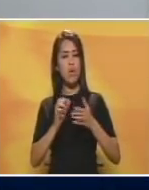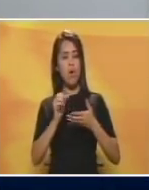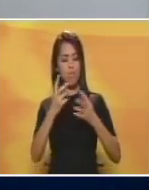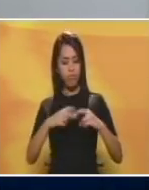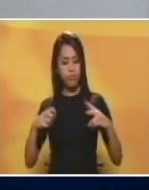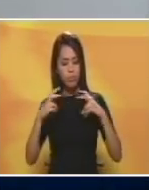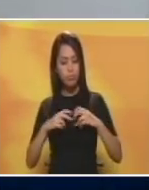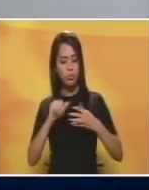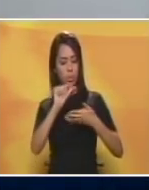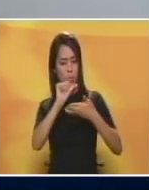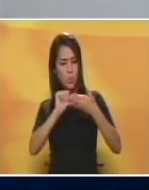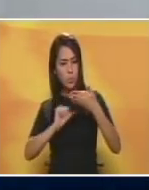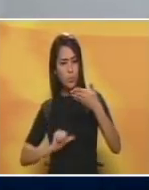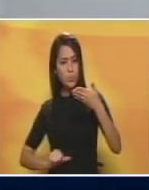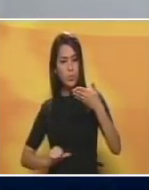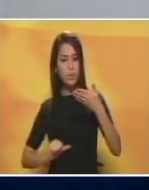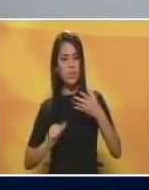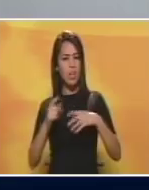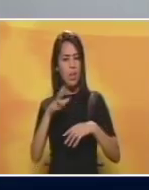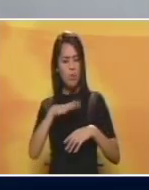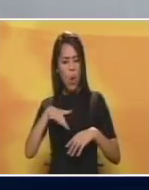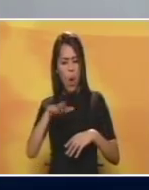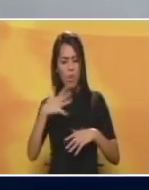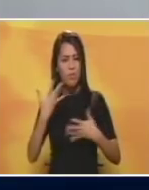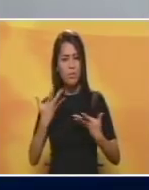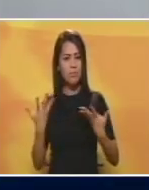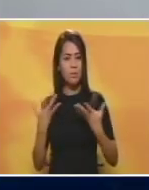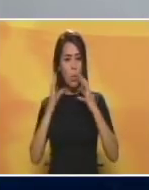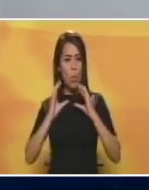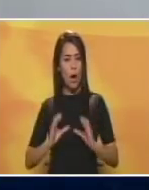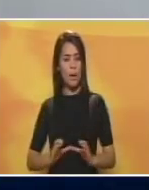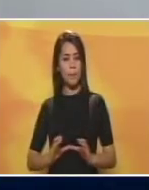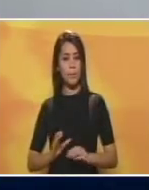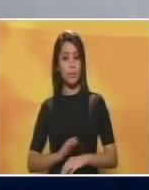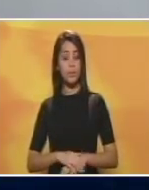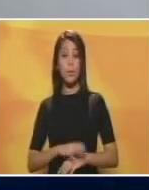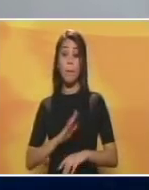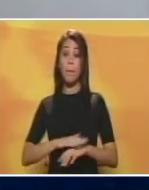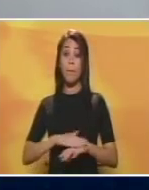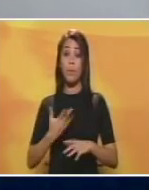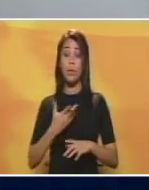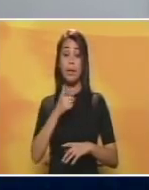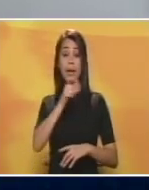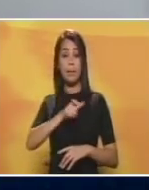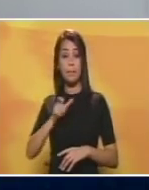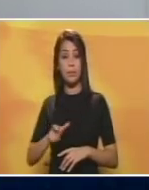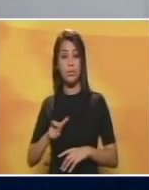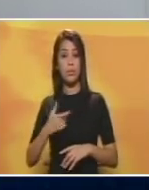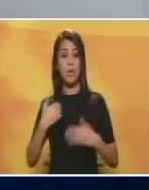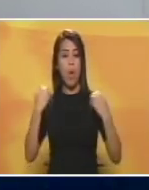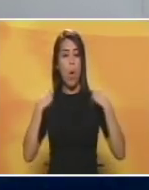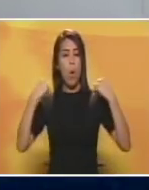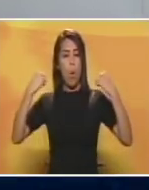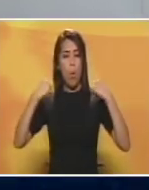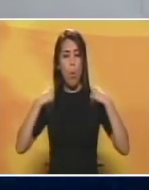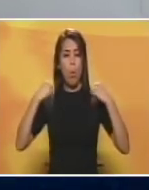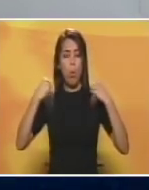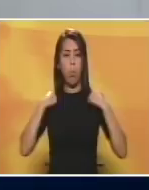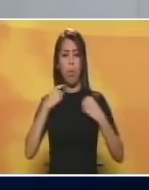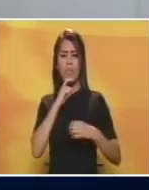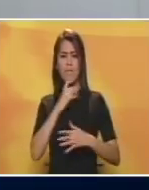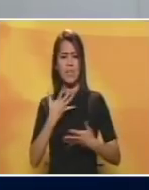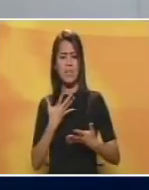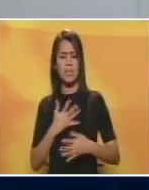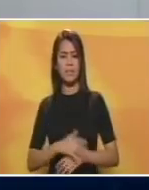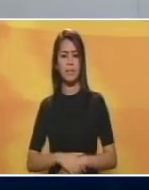resonancias magnéticas para ver dónde está ese biopolímero, porque él tiende, por muchas veces el paciente, ejercicios violentos, bruscos, un